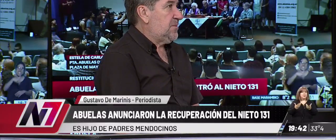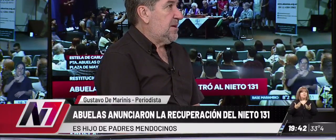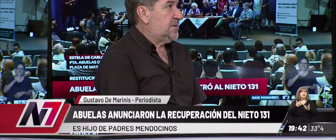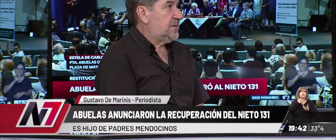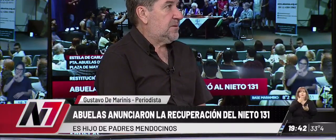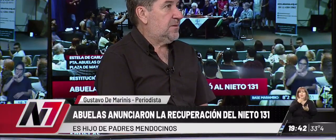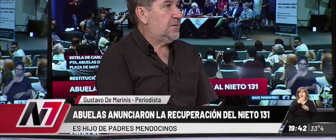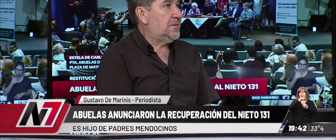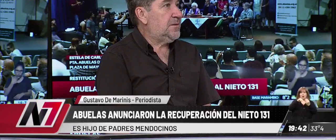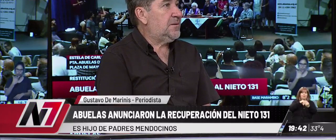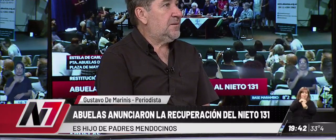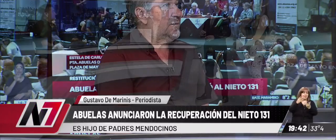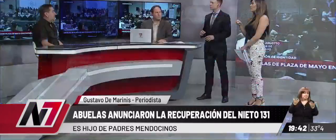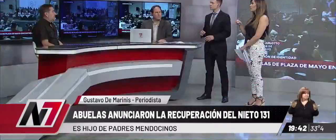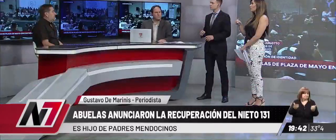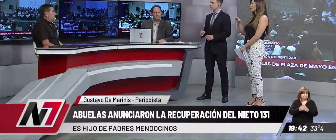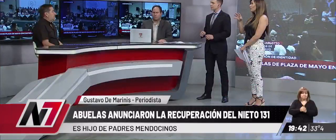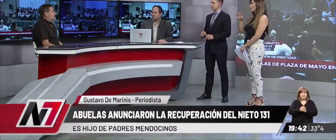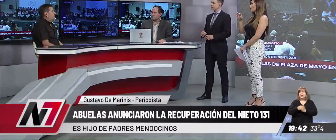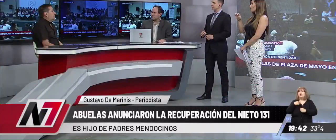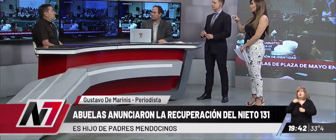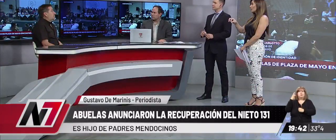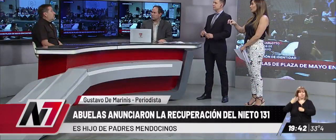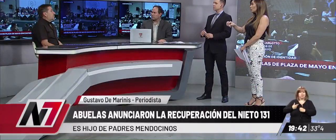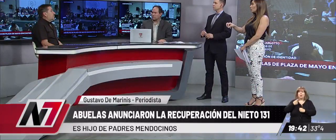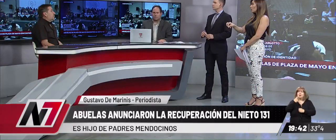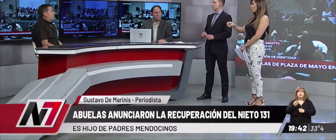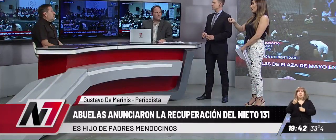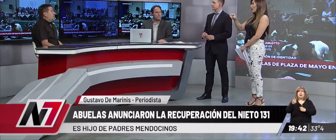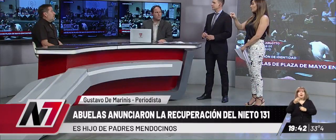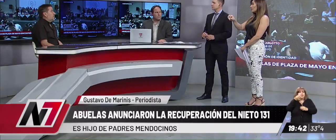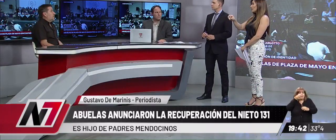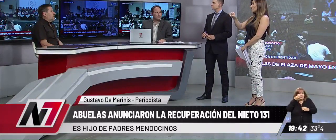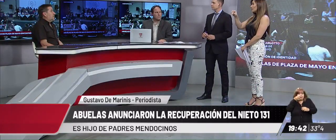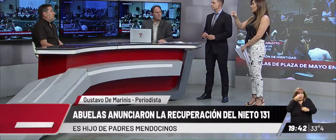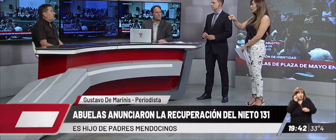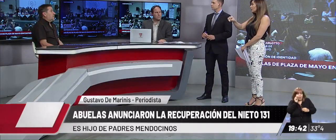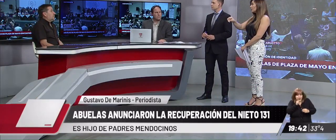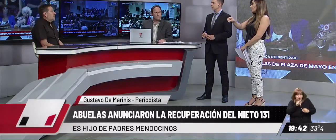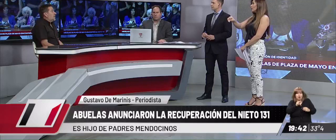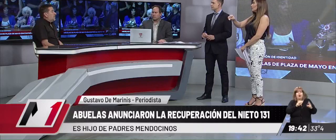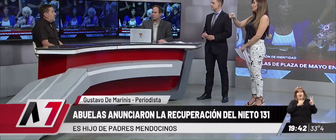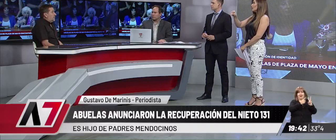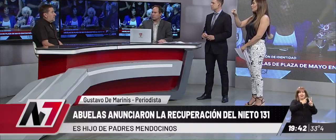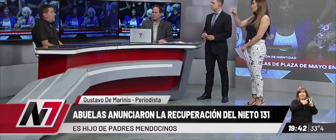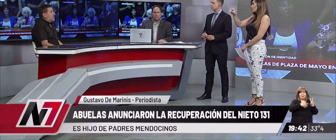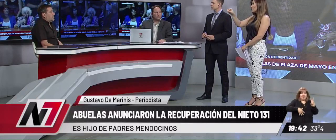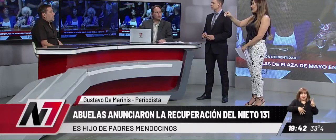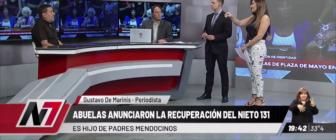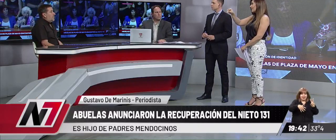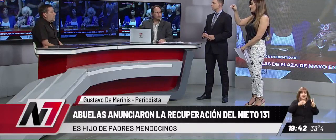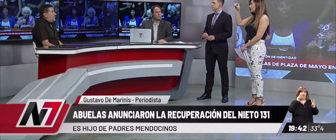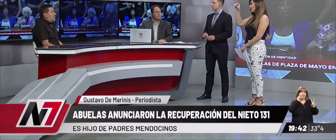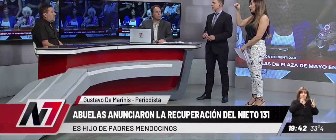demás familiares. Pero sí hay testigos también, por ejemplo, de cuando ella estuvo allí en este centro y después, bueno,